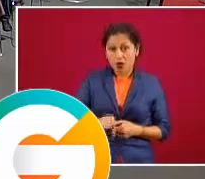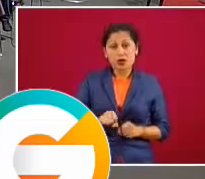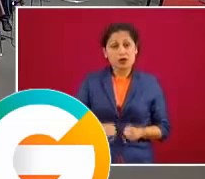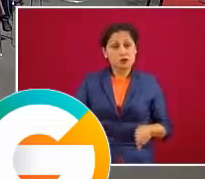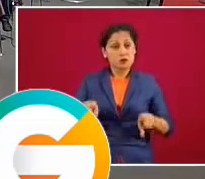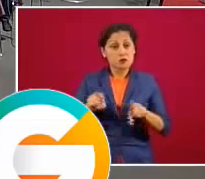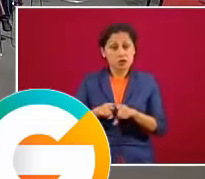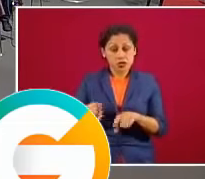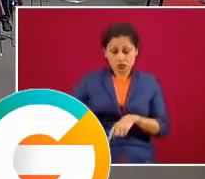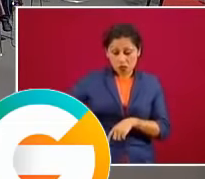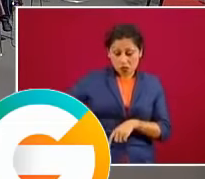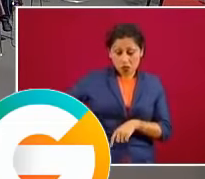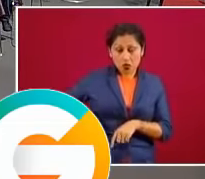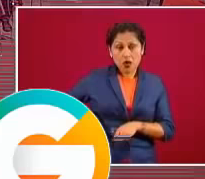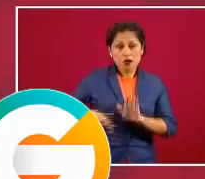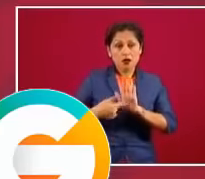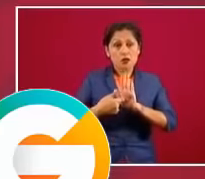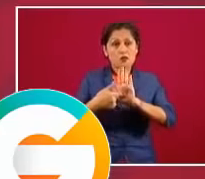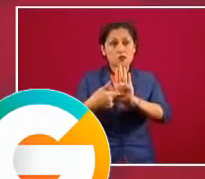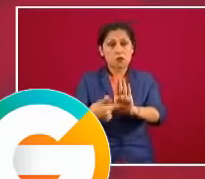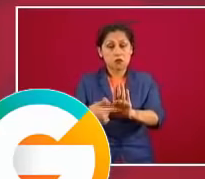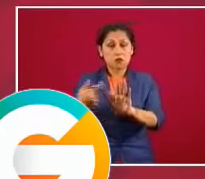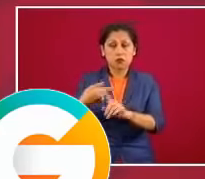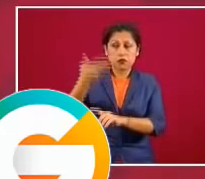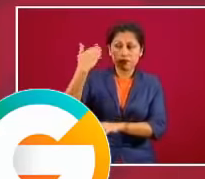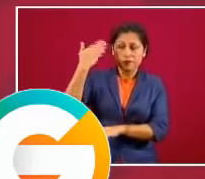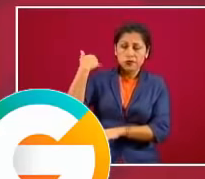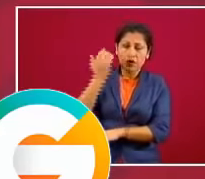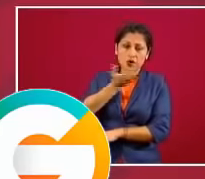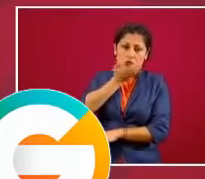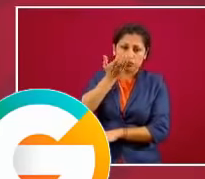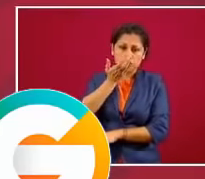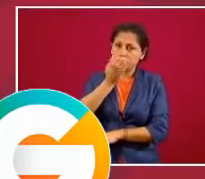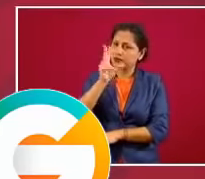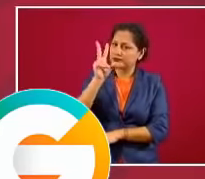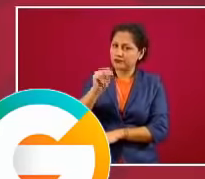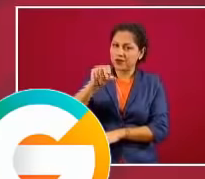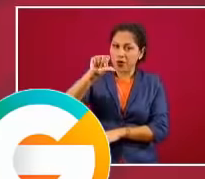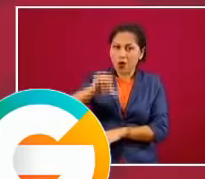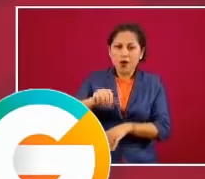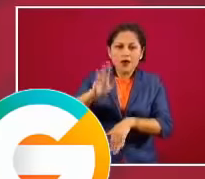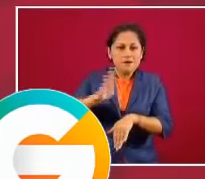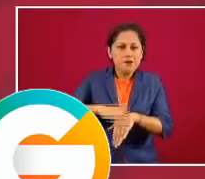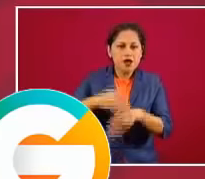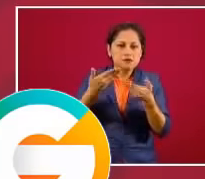del gobierno, el Face, el Twitter,